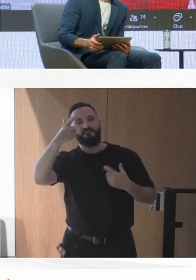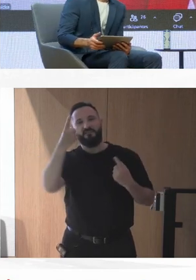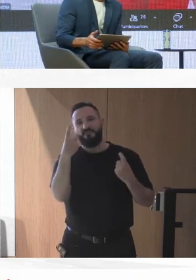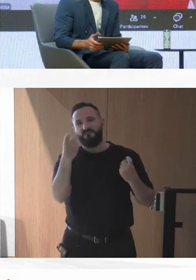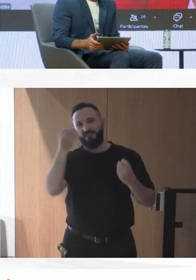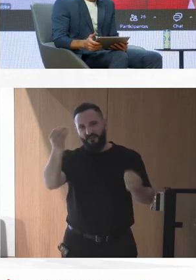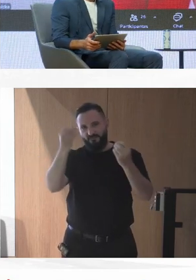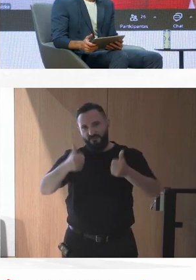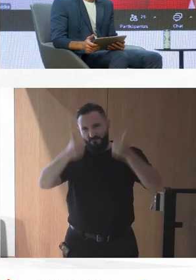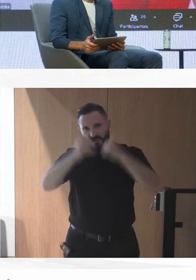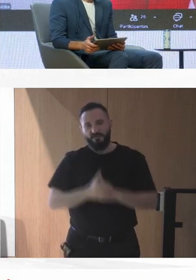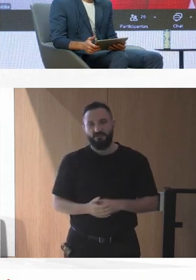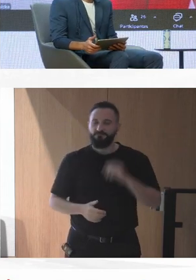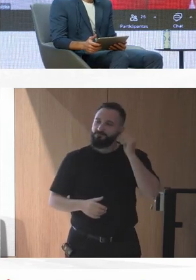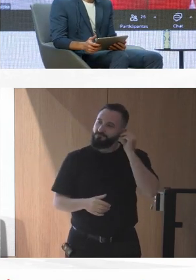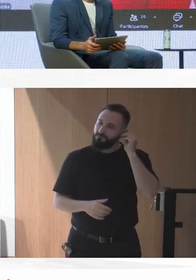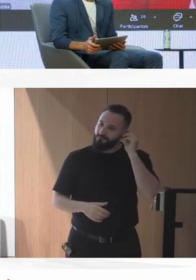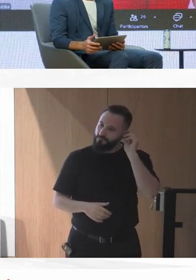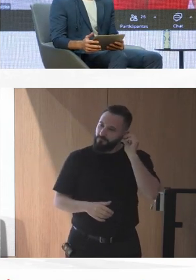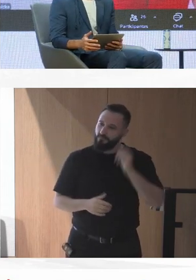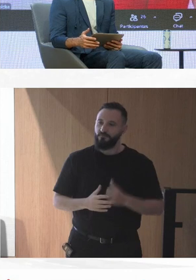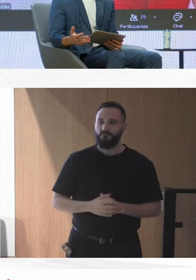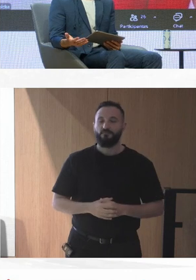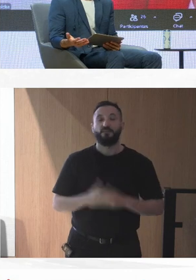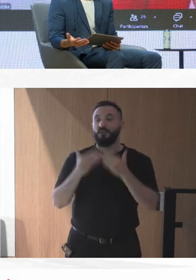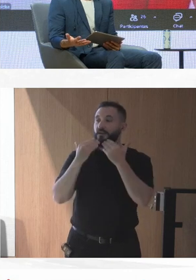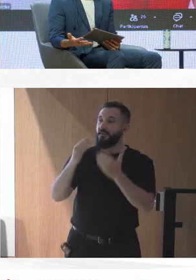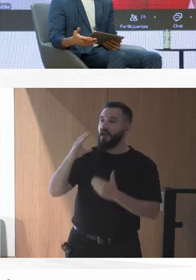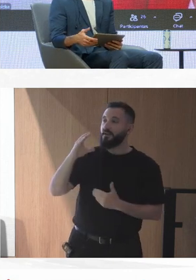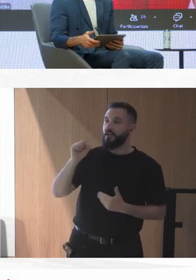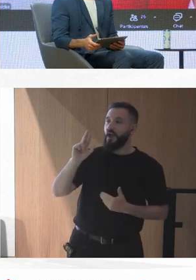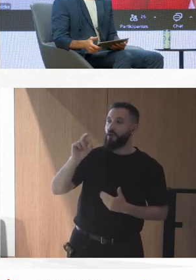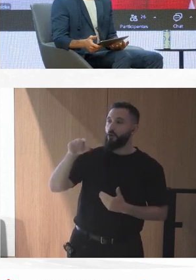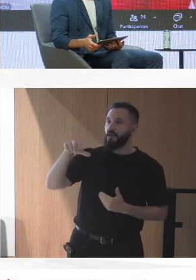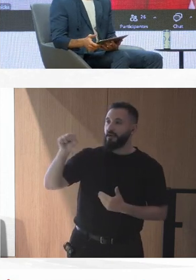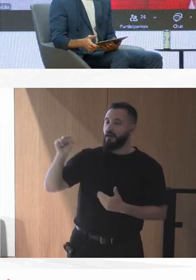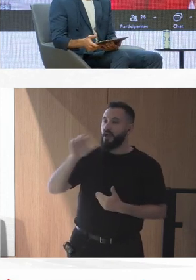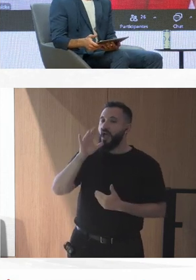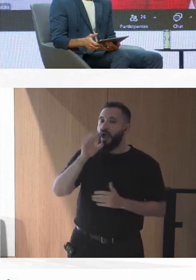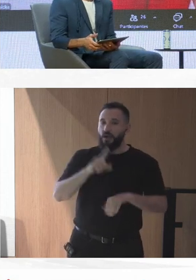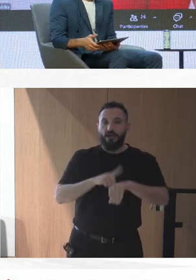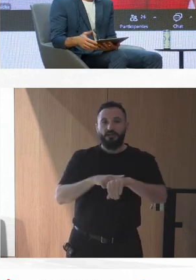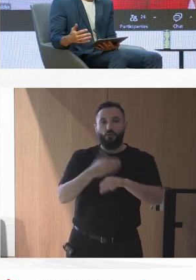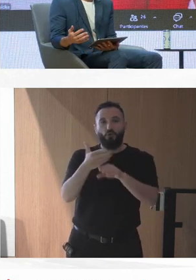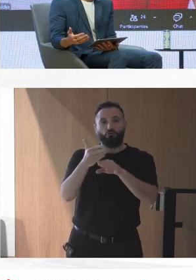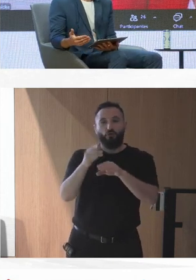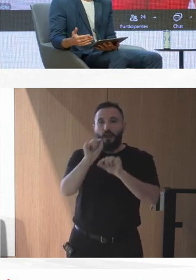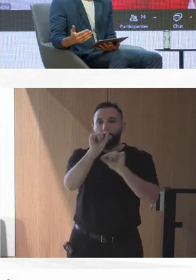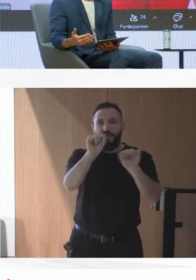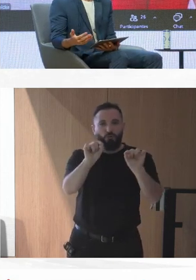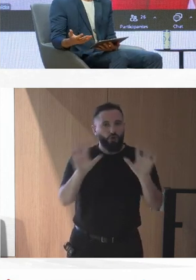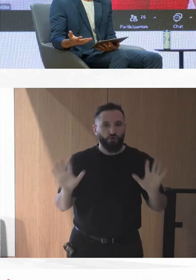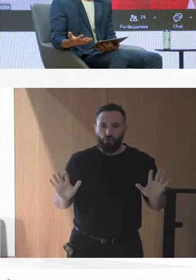Much Carolina, this is so insightful. Muchas gracias. Tenemos unos pocos minutos.